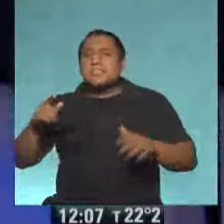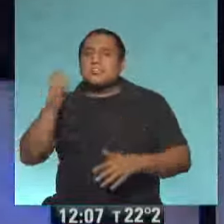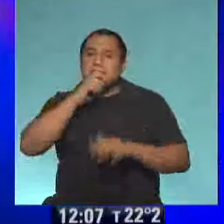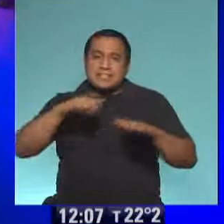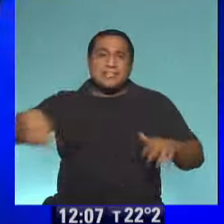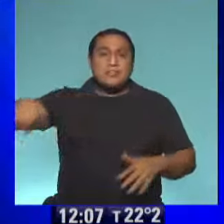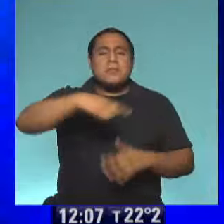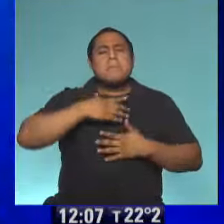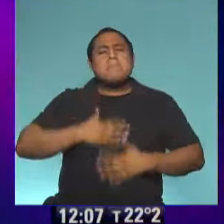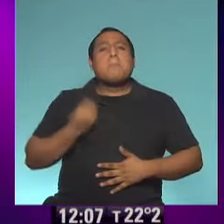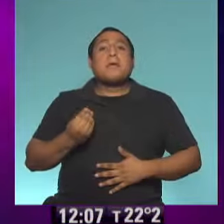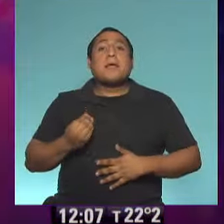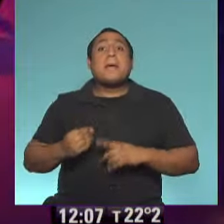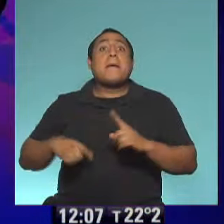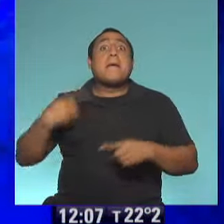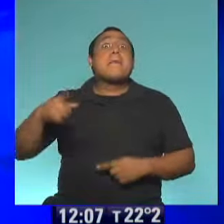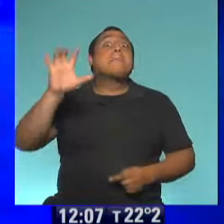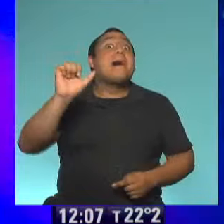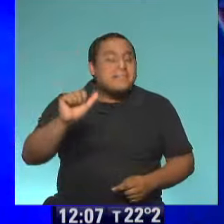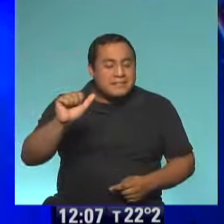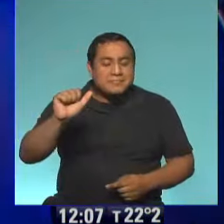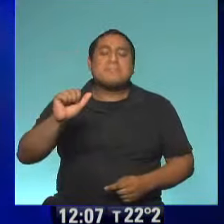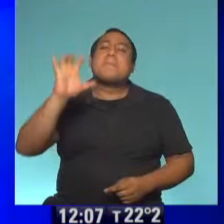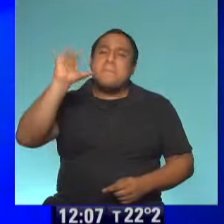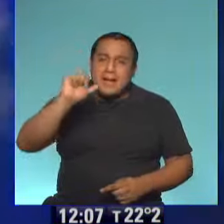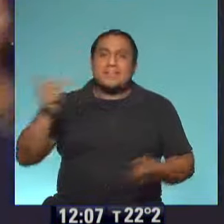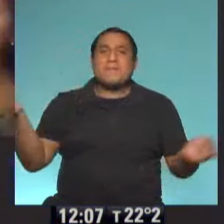y chicas, porque el martes,